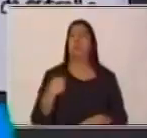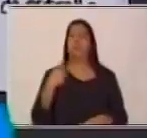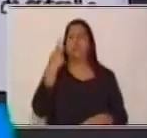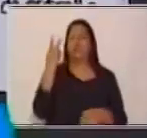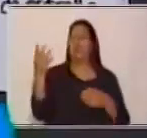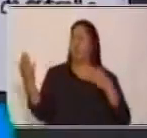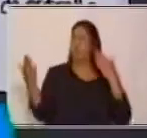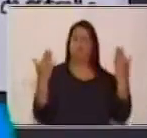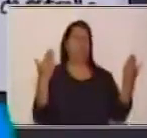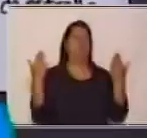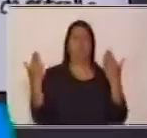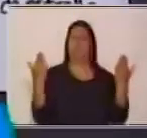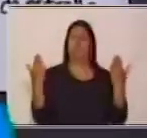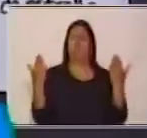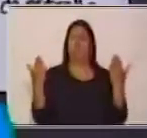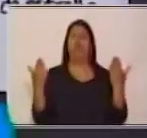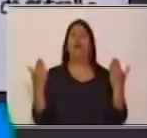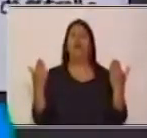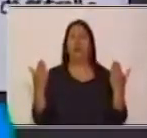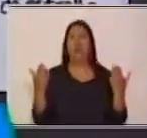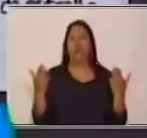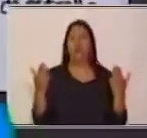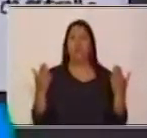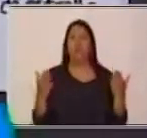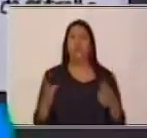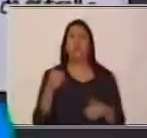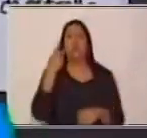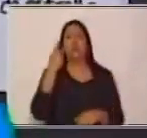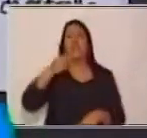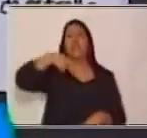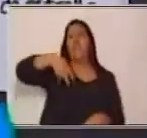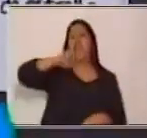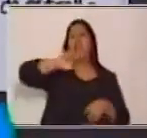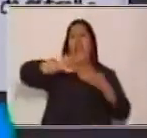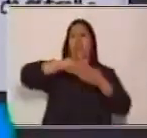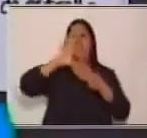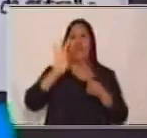y necesitamos de un nexo. Pueden ser varios nexos que